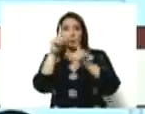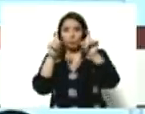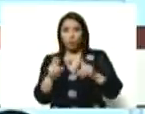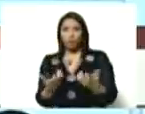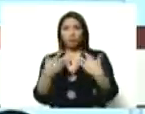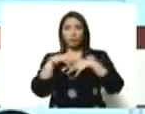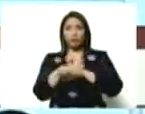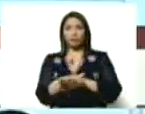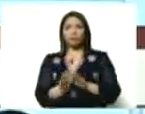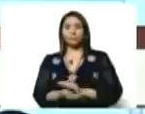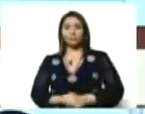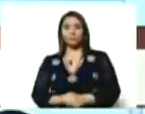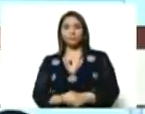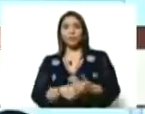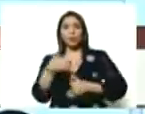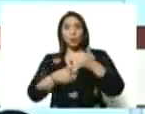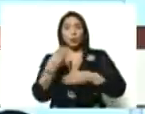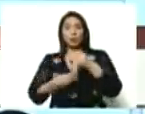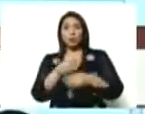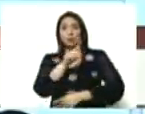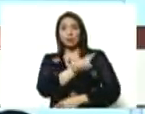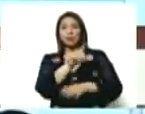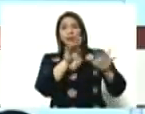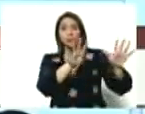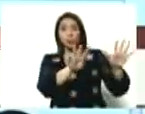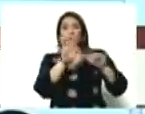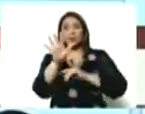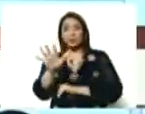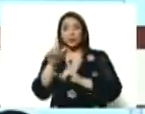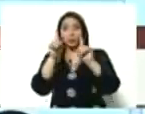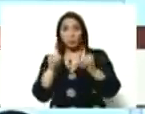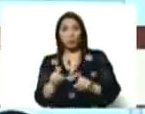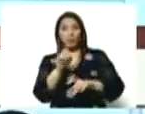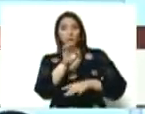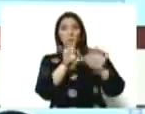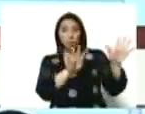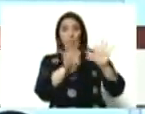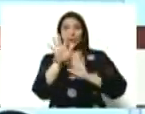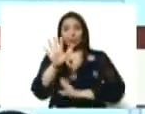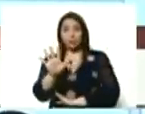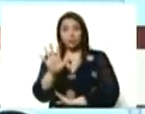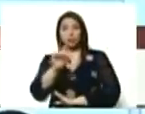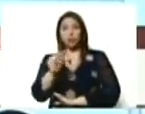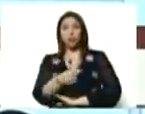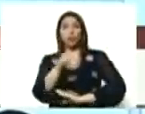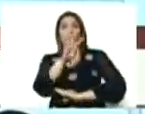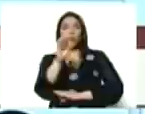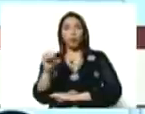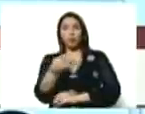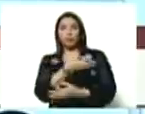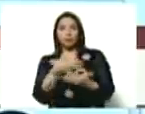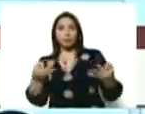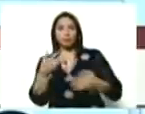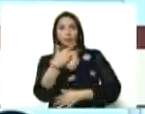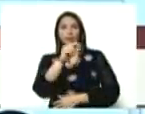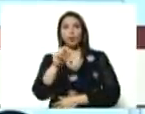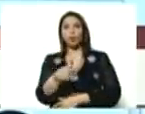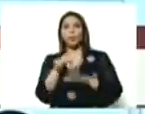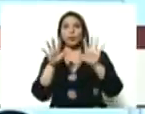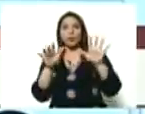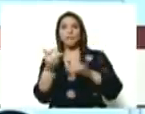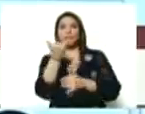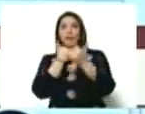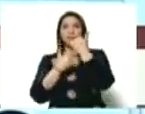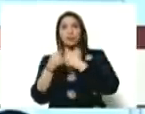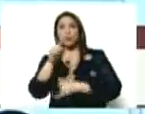integral, del cual se aplicaron 195 casos de prueba, 95,40 fueron exitosos, 3,10 fallidas y